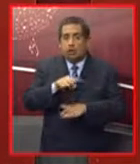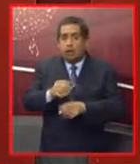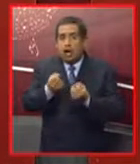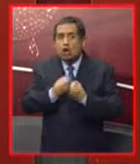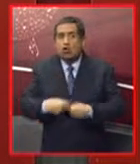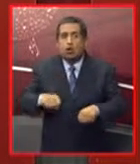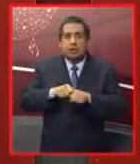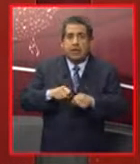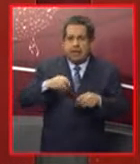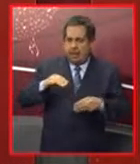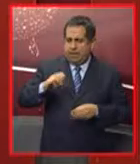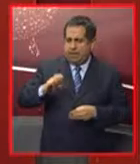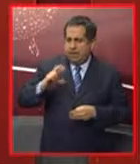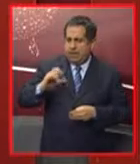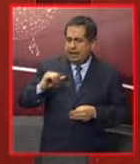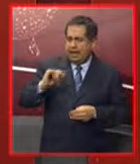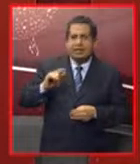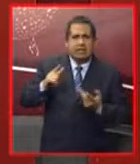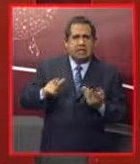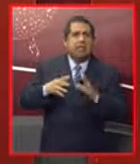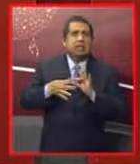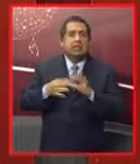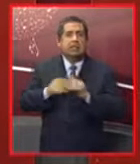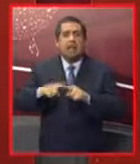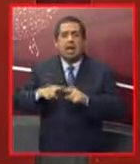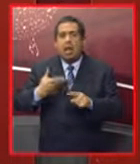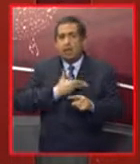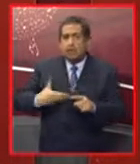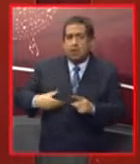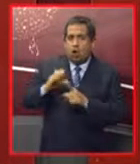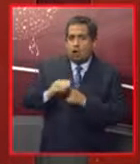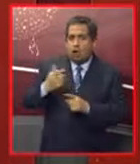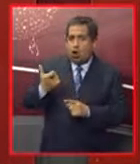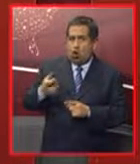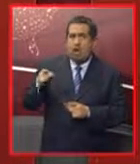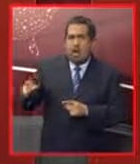Sociedades Mercantiles, fundamentado por el presidente de la Comisión de Economía.